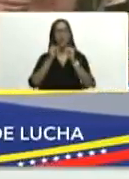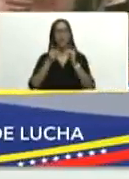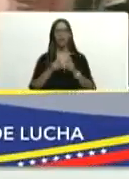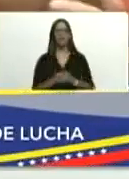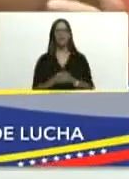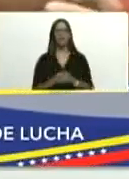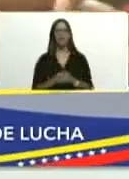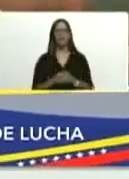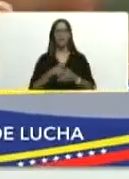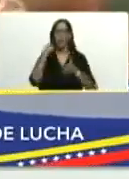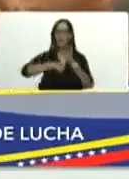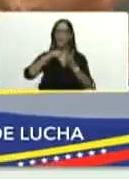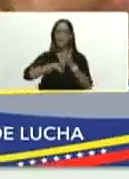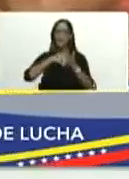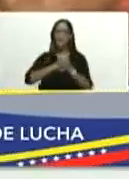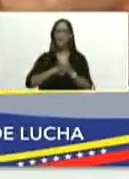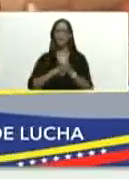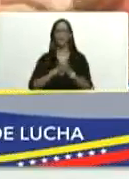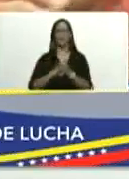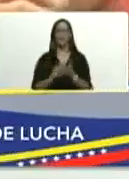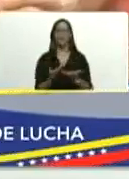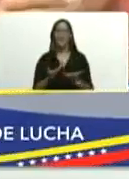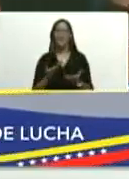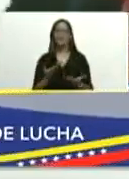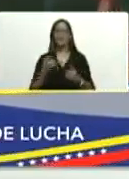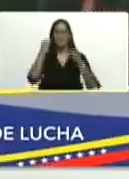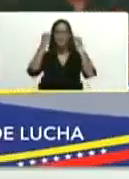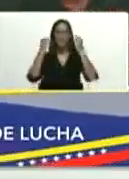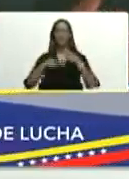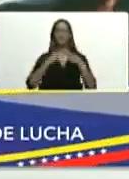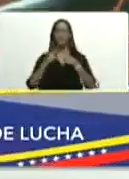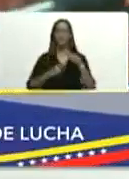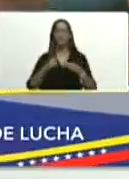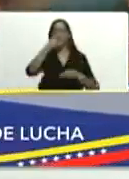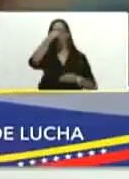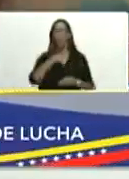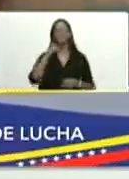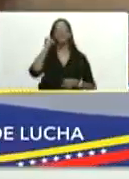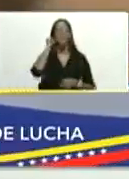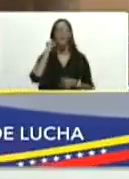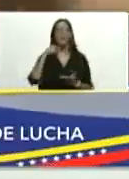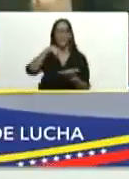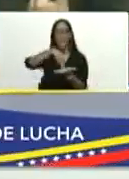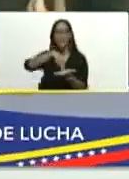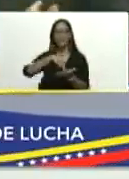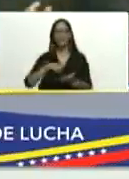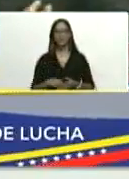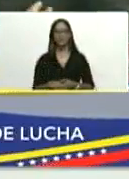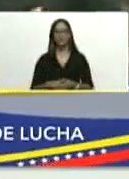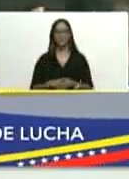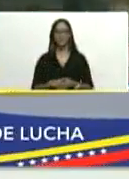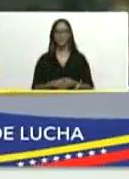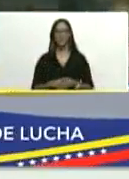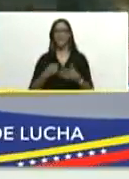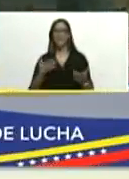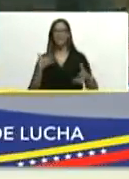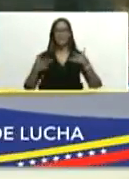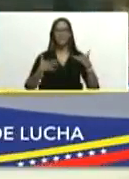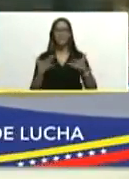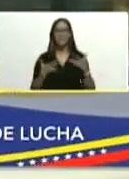combativa en el optimismo revolucionario del hombre y de la mujer de a pie ese optimismo